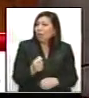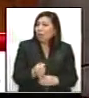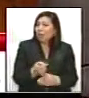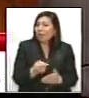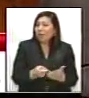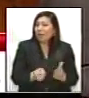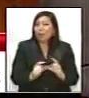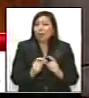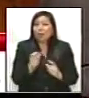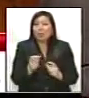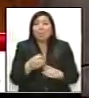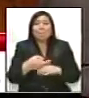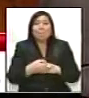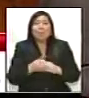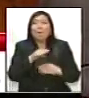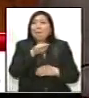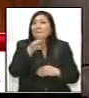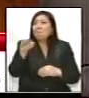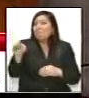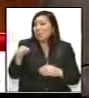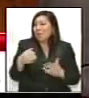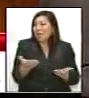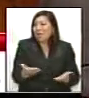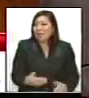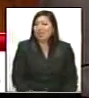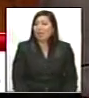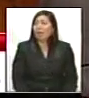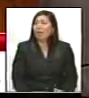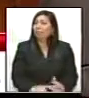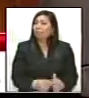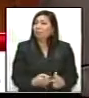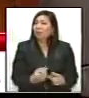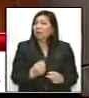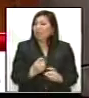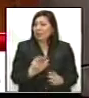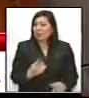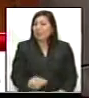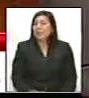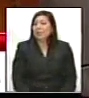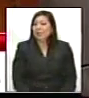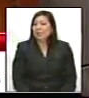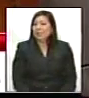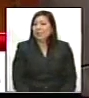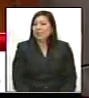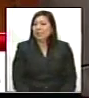los congresistas de provincias viajan a sus regiones de origen los días